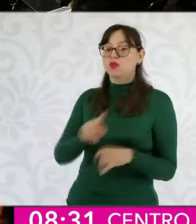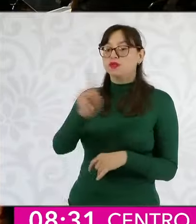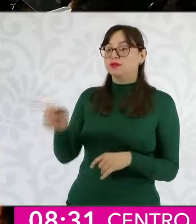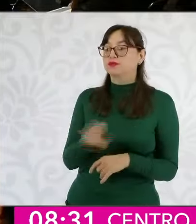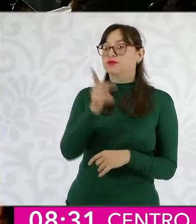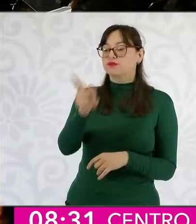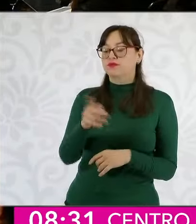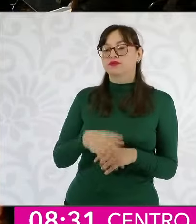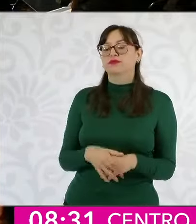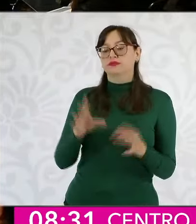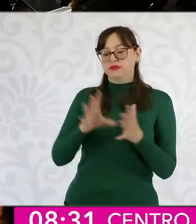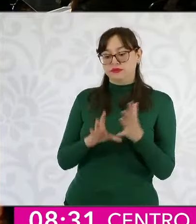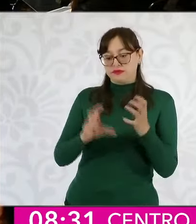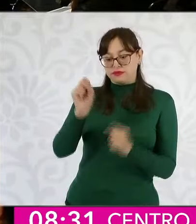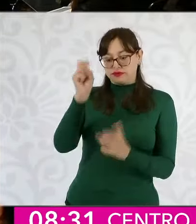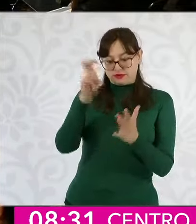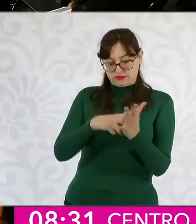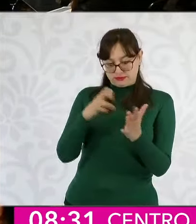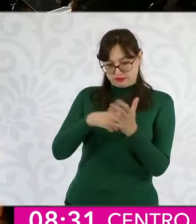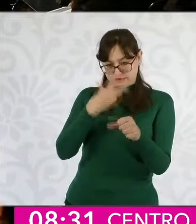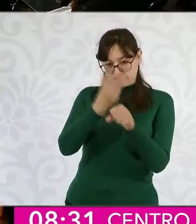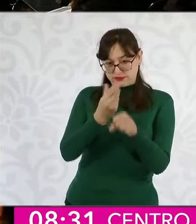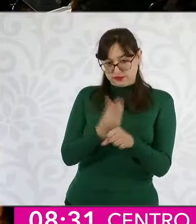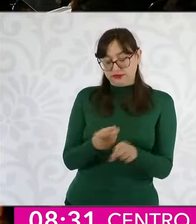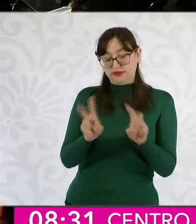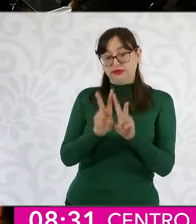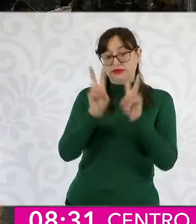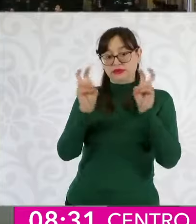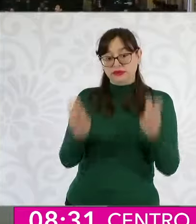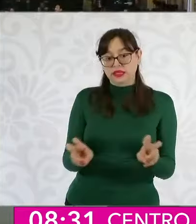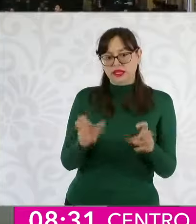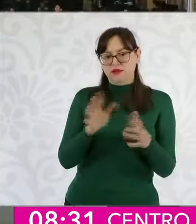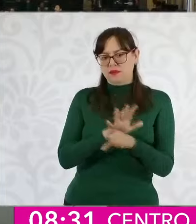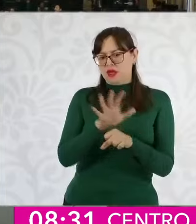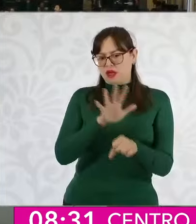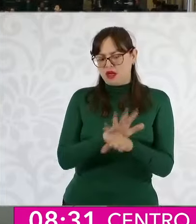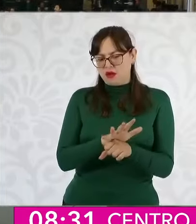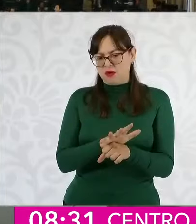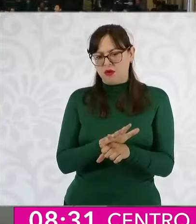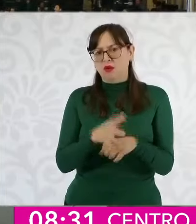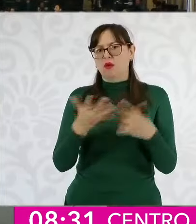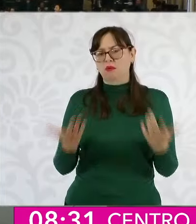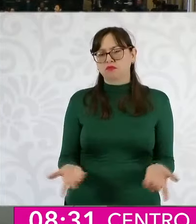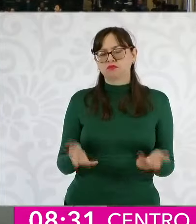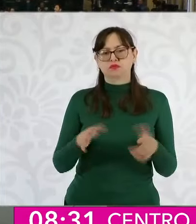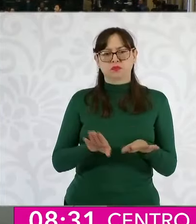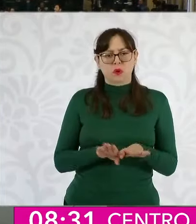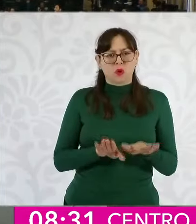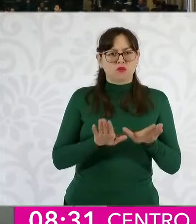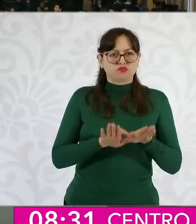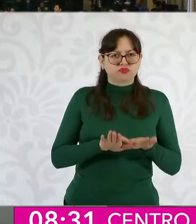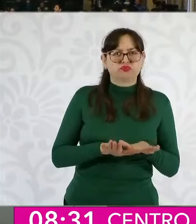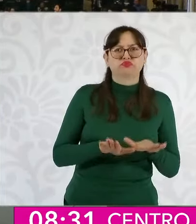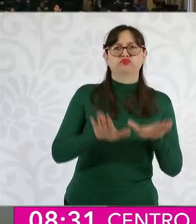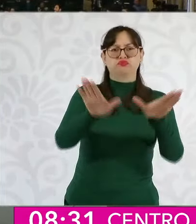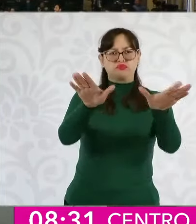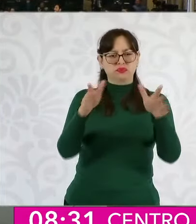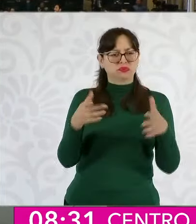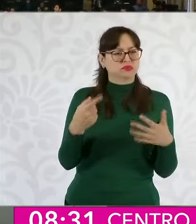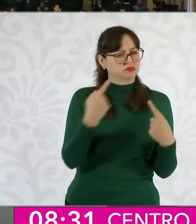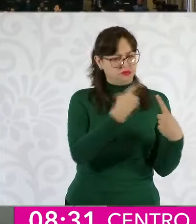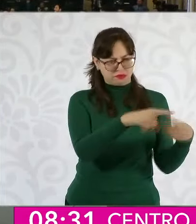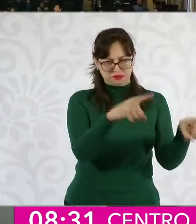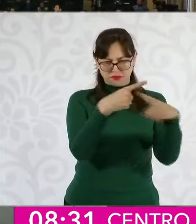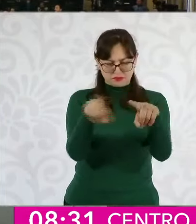preguntarle, hay una reforma constitucional en materia de actividades del espacio ultraterrestre, aeroespacial, a propósito de lo que se ha mencionado